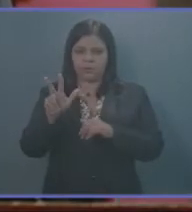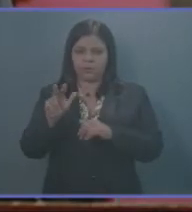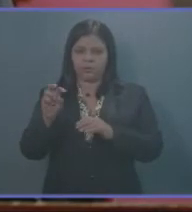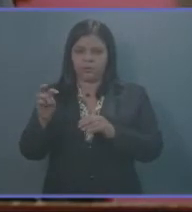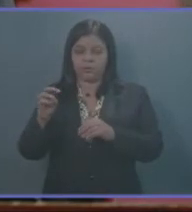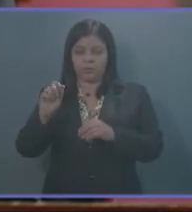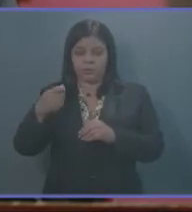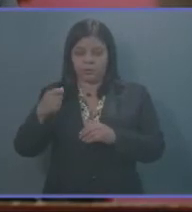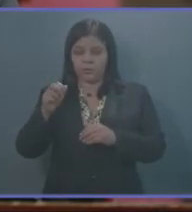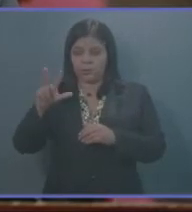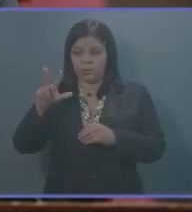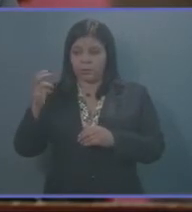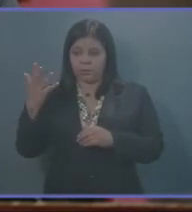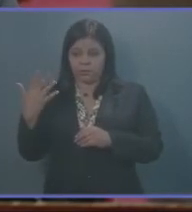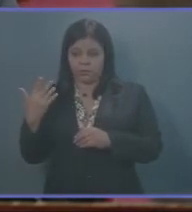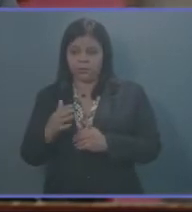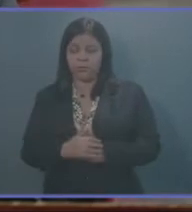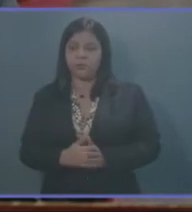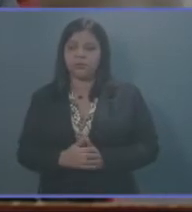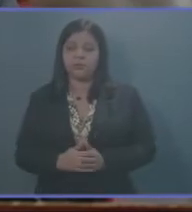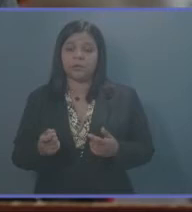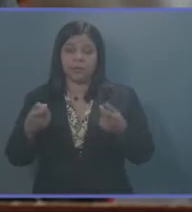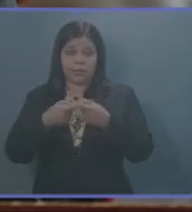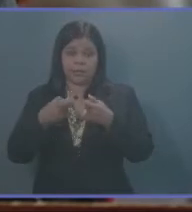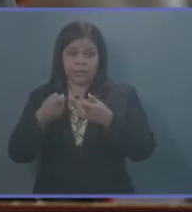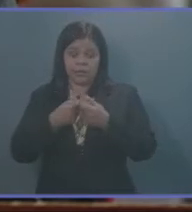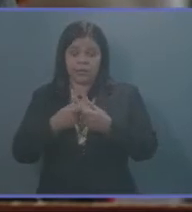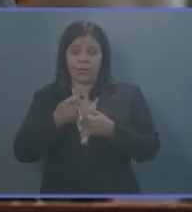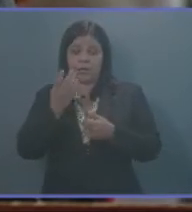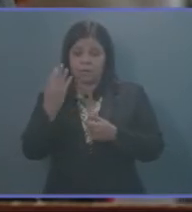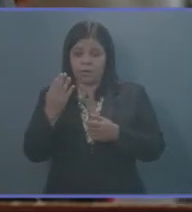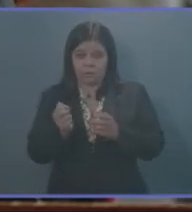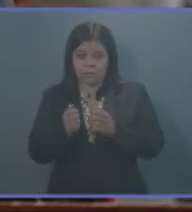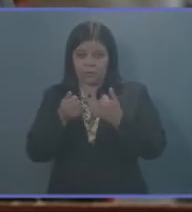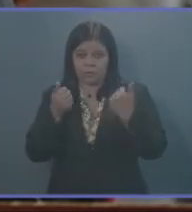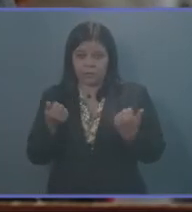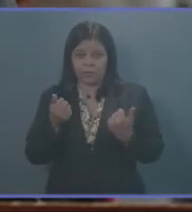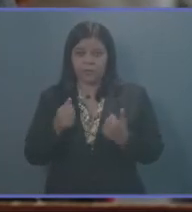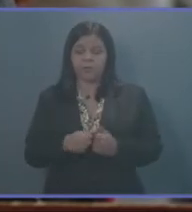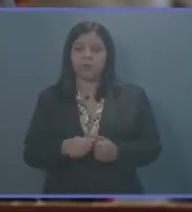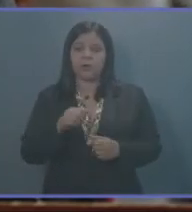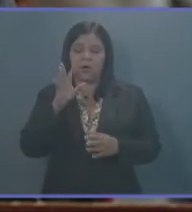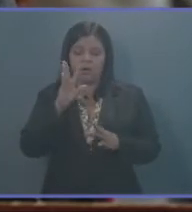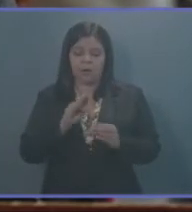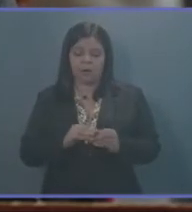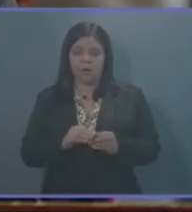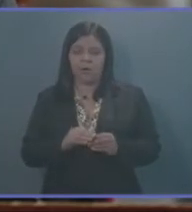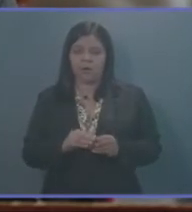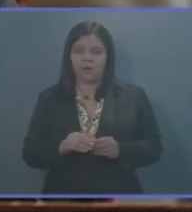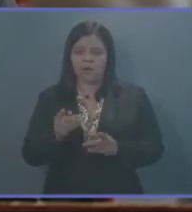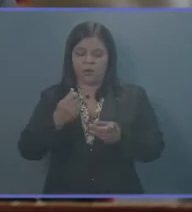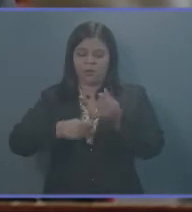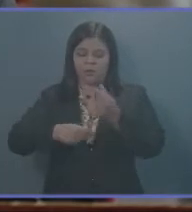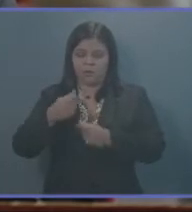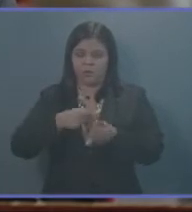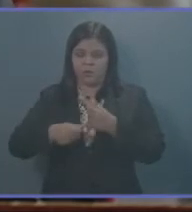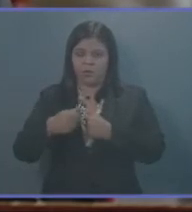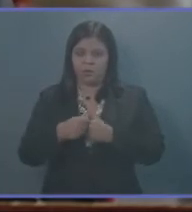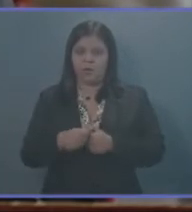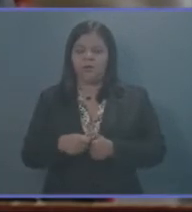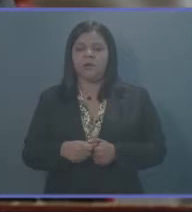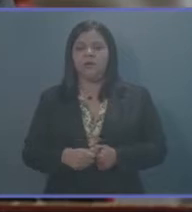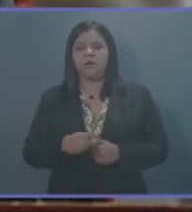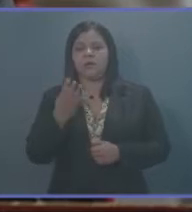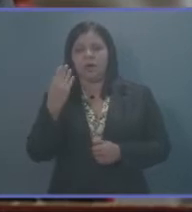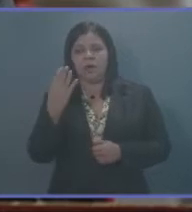23.573.315. Subsidio de energía eléctrica 14 millones. Total Transferencias corrientes 14 millones,